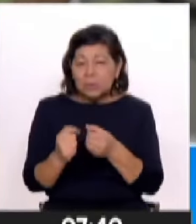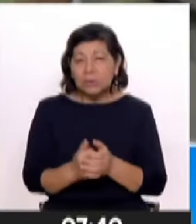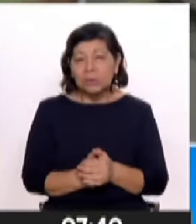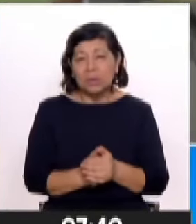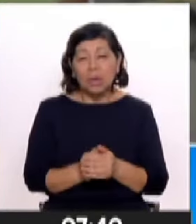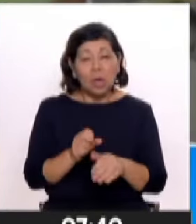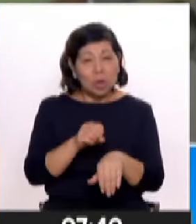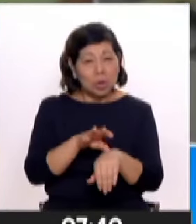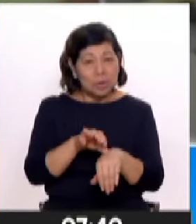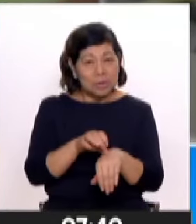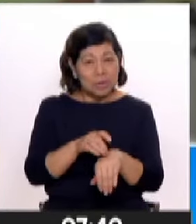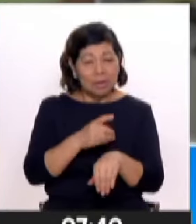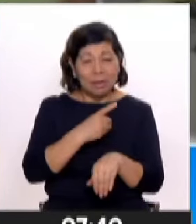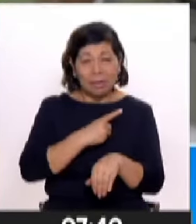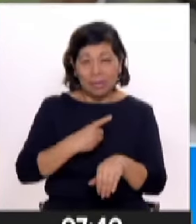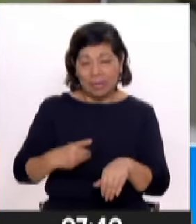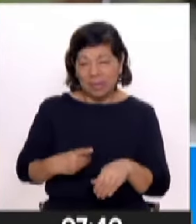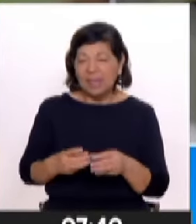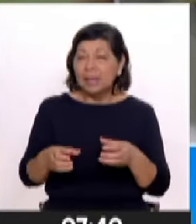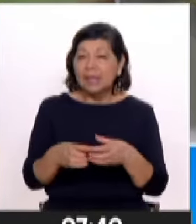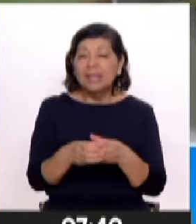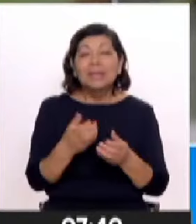el Consejo Directivo de la SUNEDU.